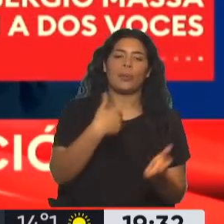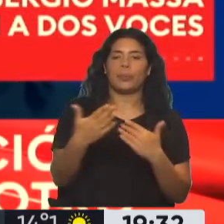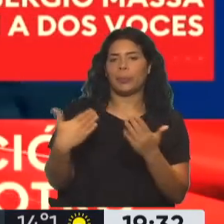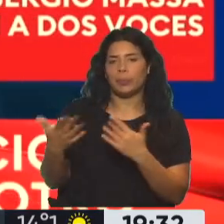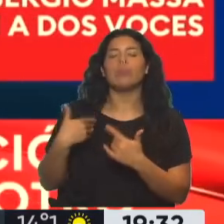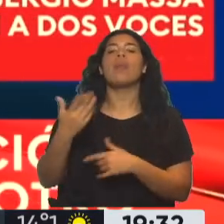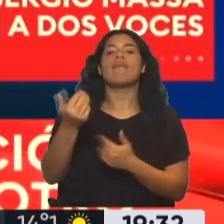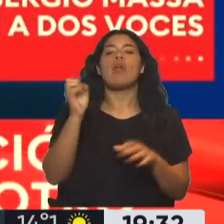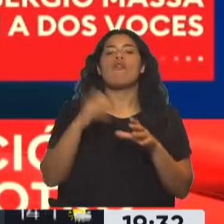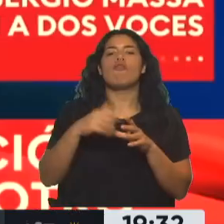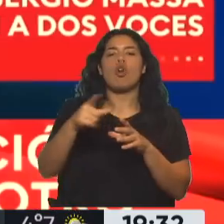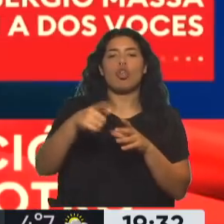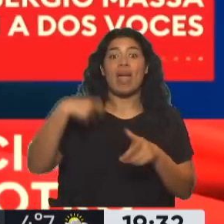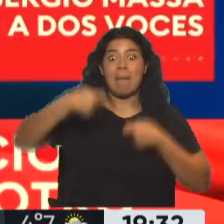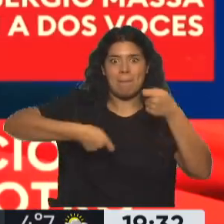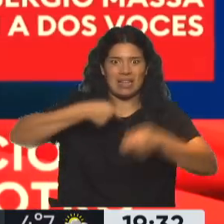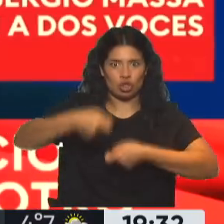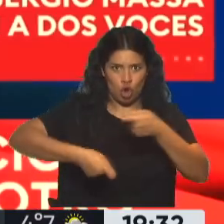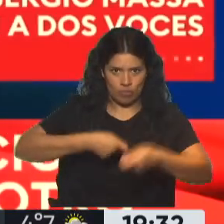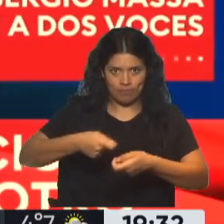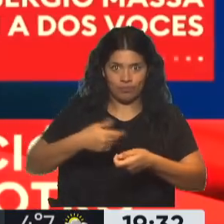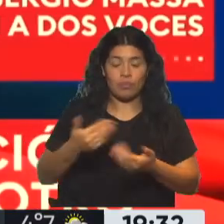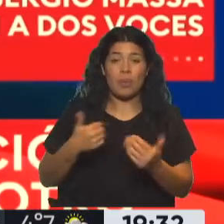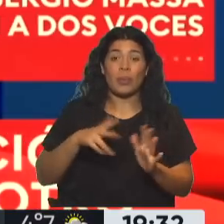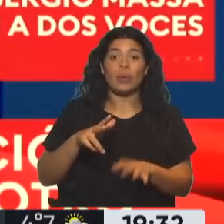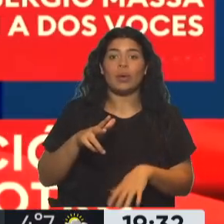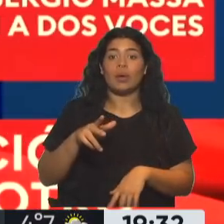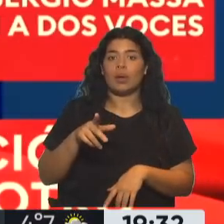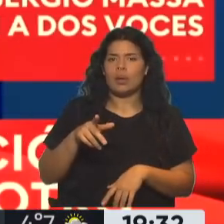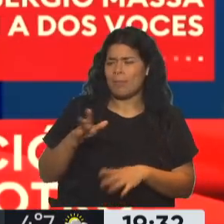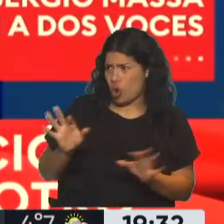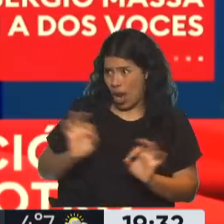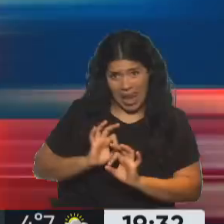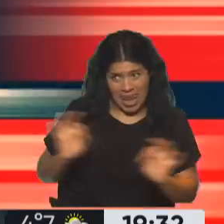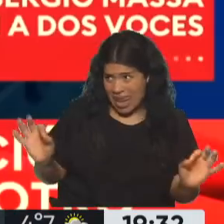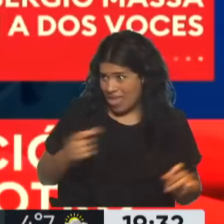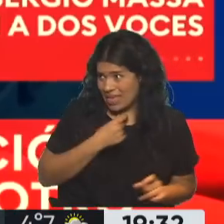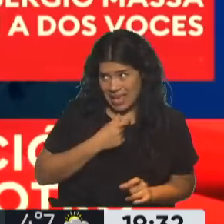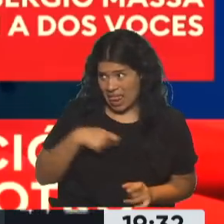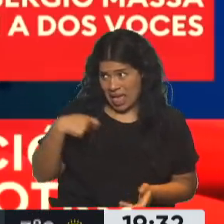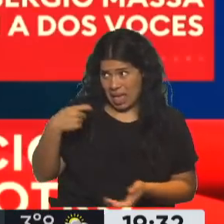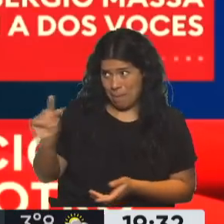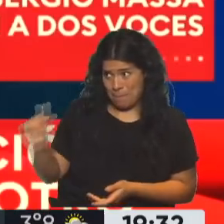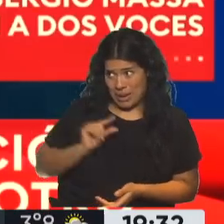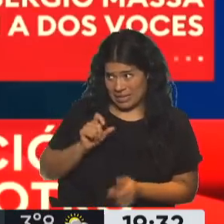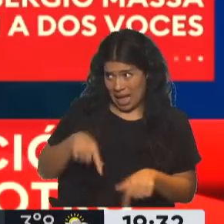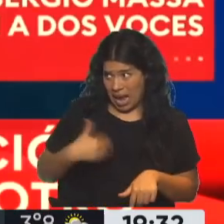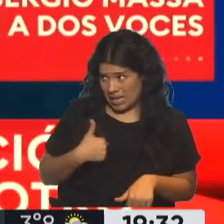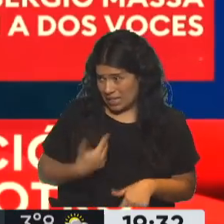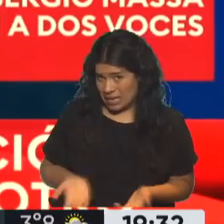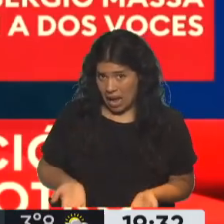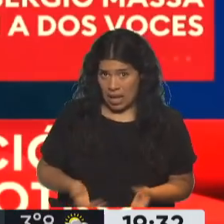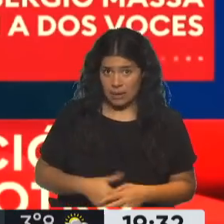y están dispuestos a poner los 30.000 millones de dólares contra... Están dispuestos, nadie quiere prestar a Argentina. Usted va a fondos de alto